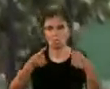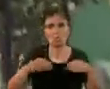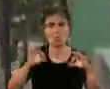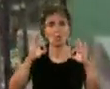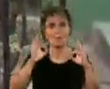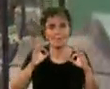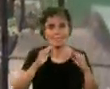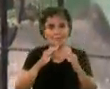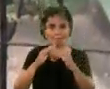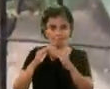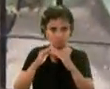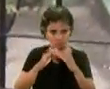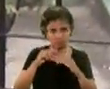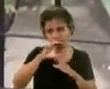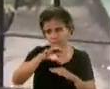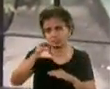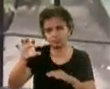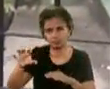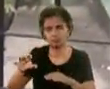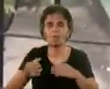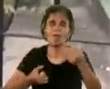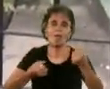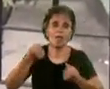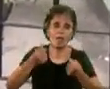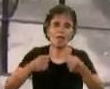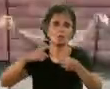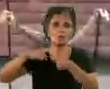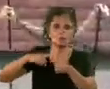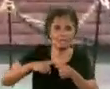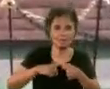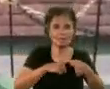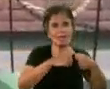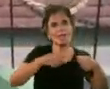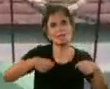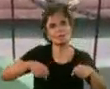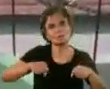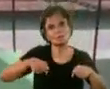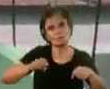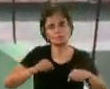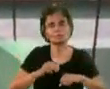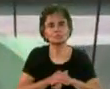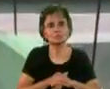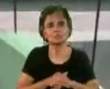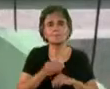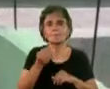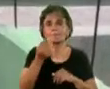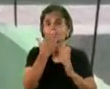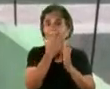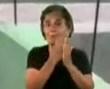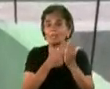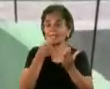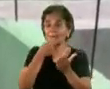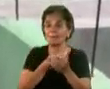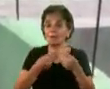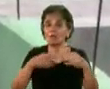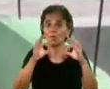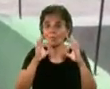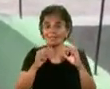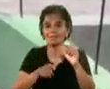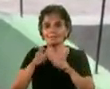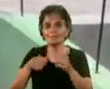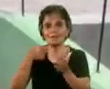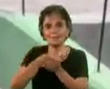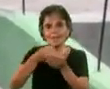suburbano, además de automotores, acoplados y motocicletas. Se mantienen los descuentos por pago al contado y por buen